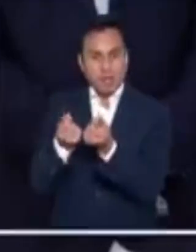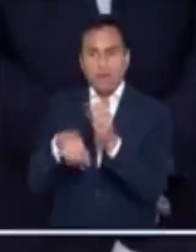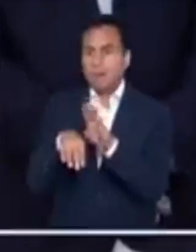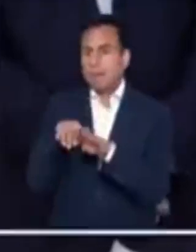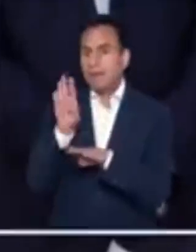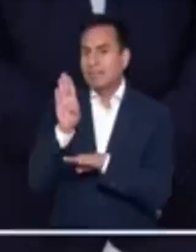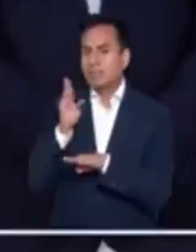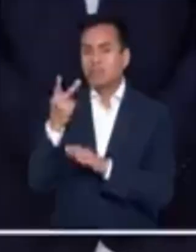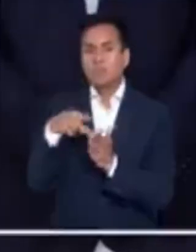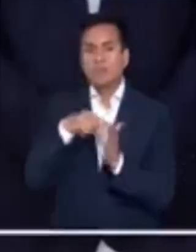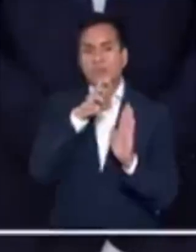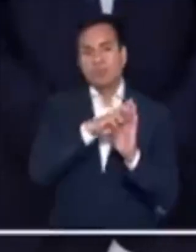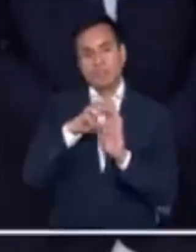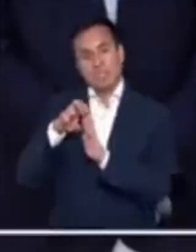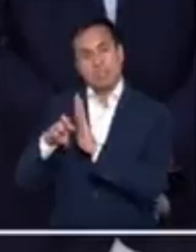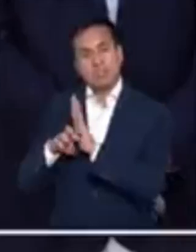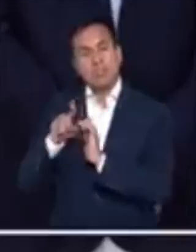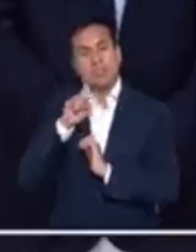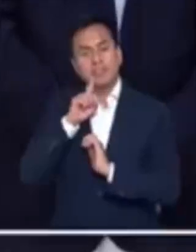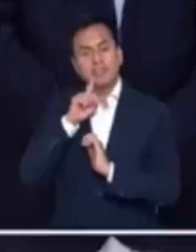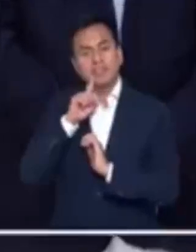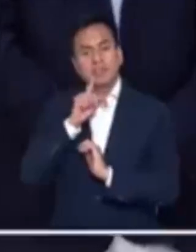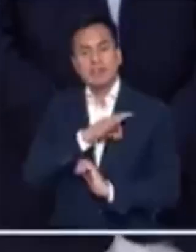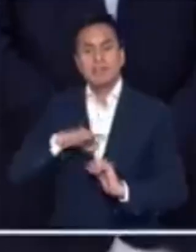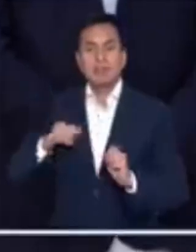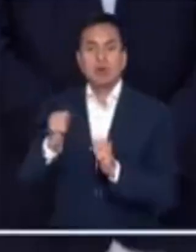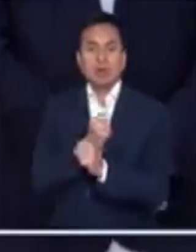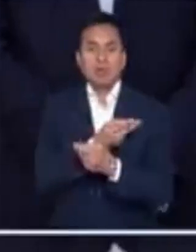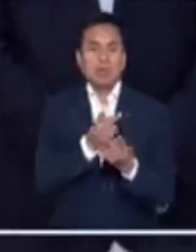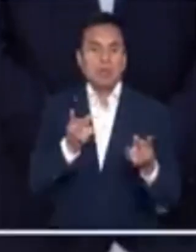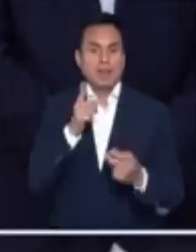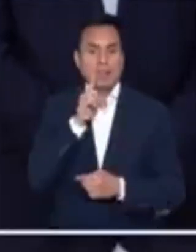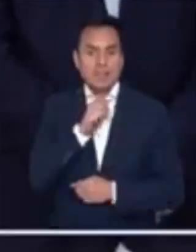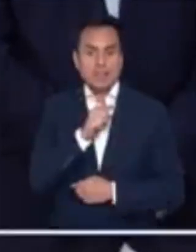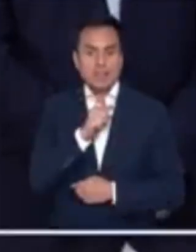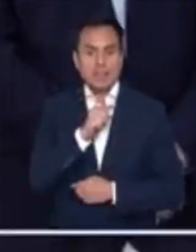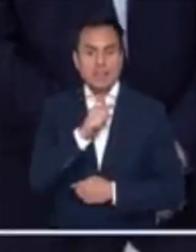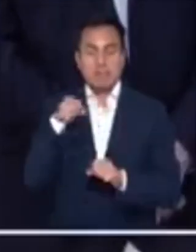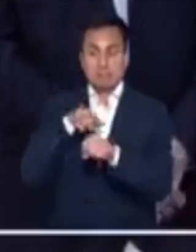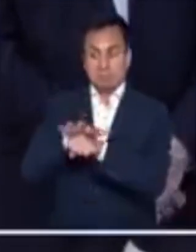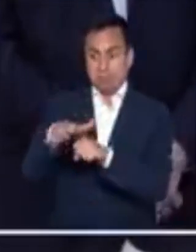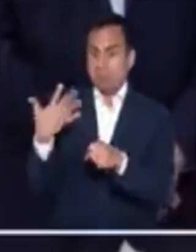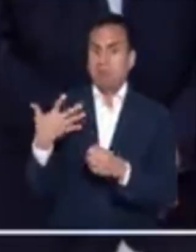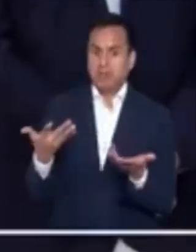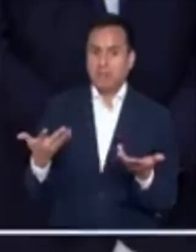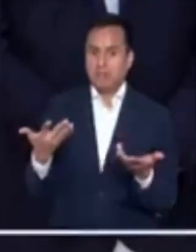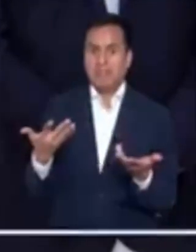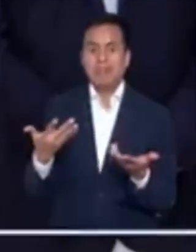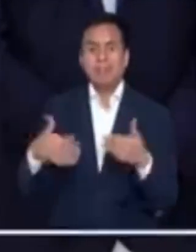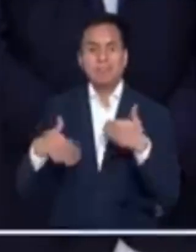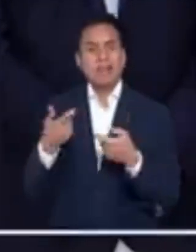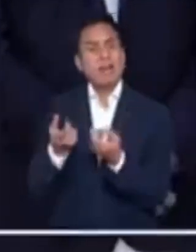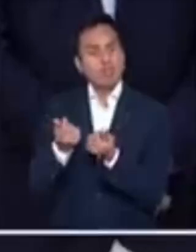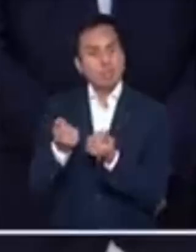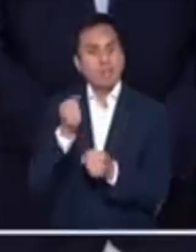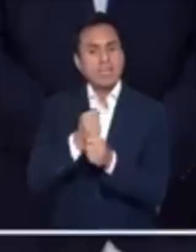de 2.000 proyectos que tiene la cartera del Ministerio de Obras Públicas, con un impacto bien importante en la actividad económica